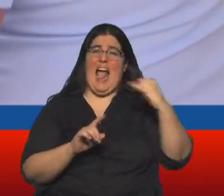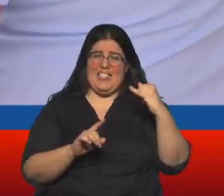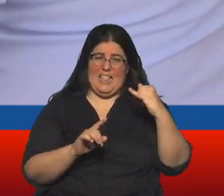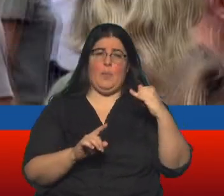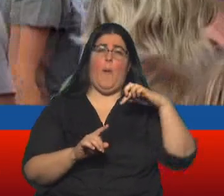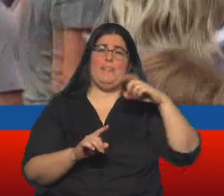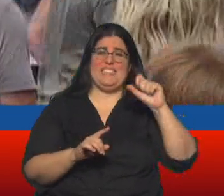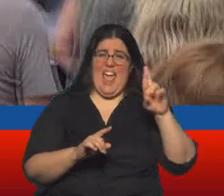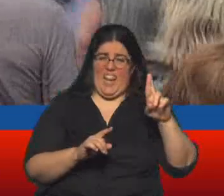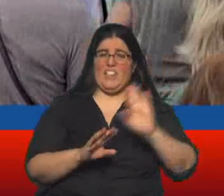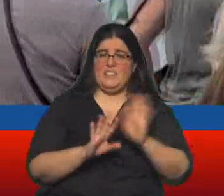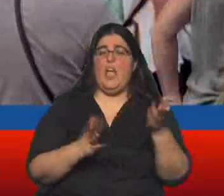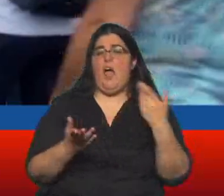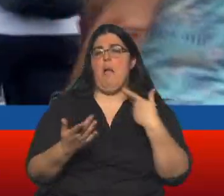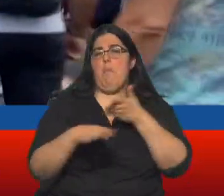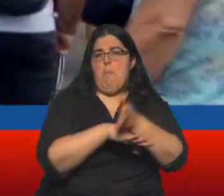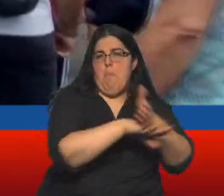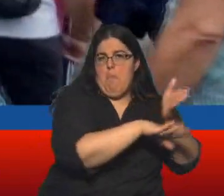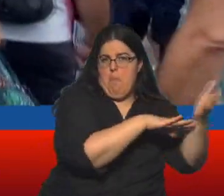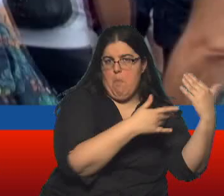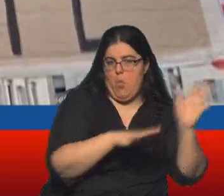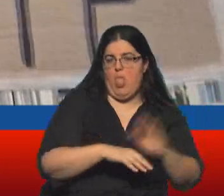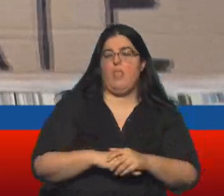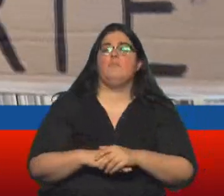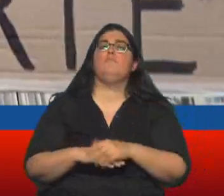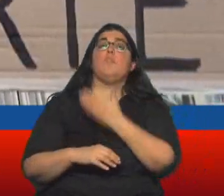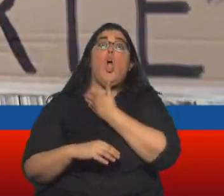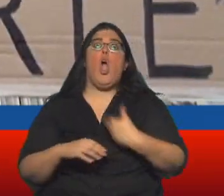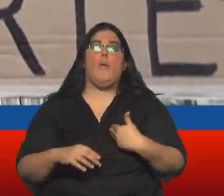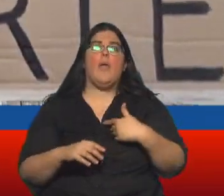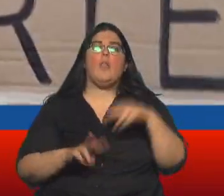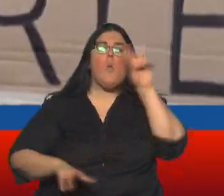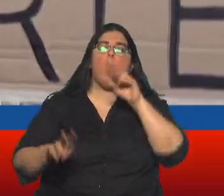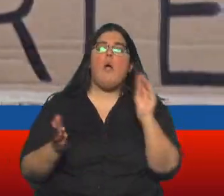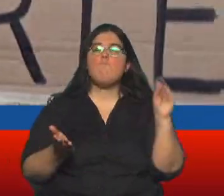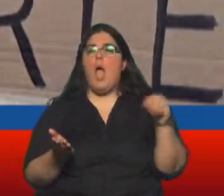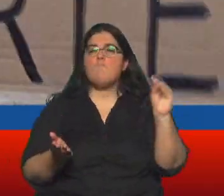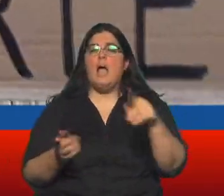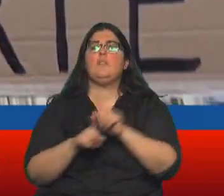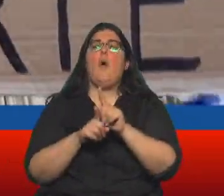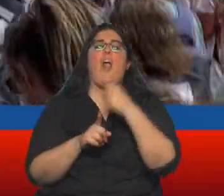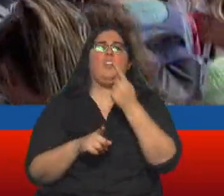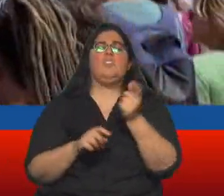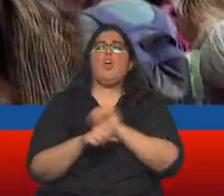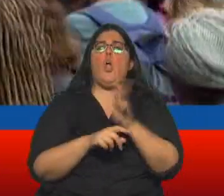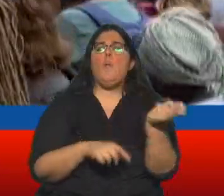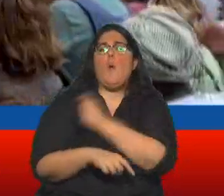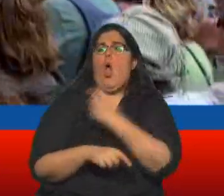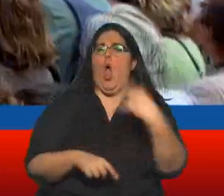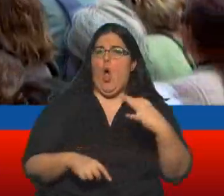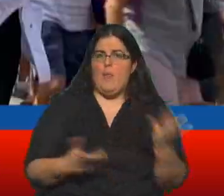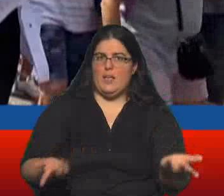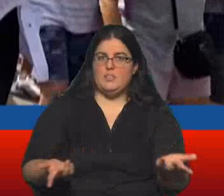reciente. Varios gobiernos van más allá y analizan la obligatoriedad de la vacunación contra el COVID, en